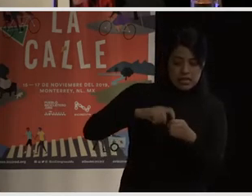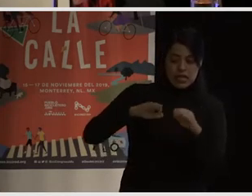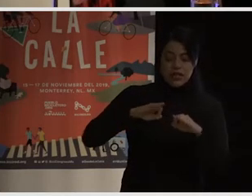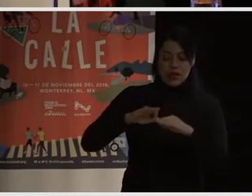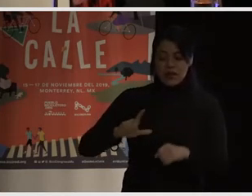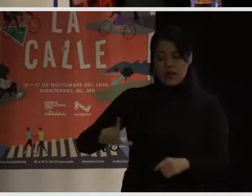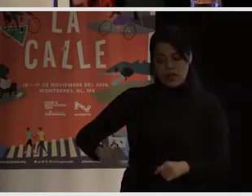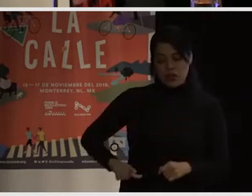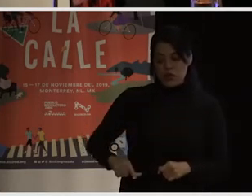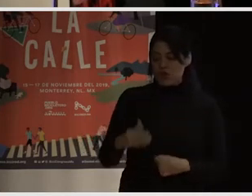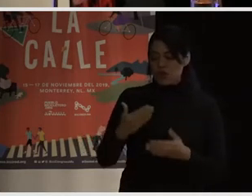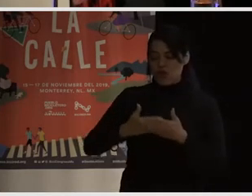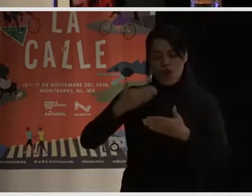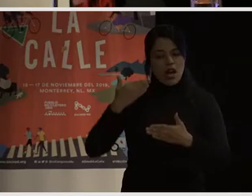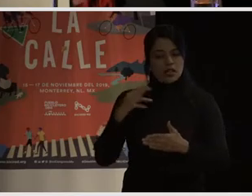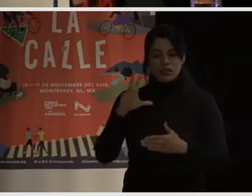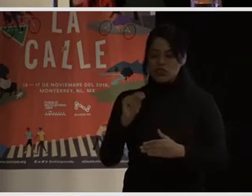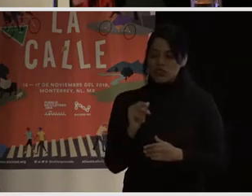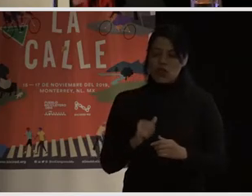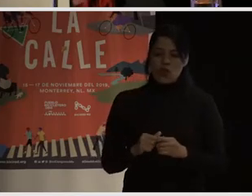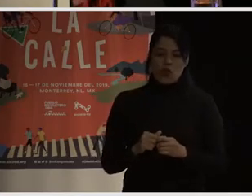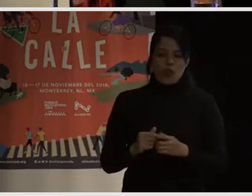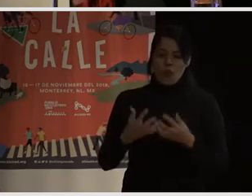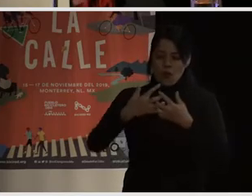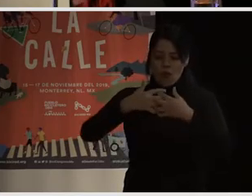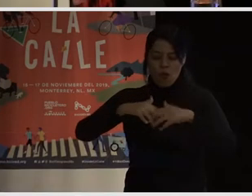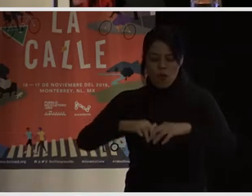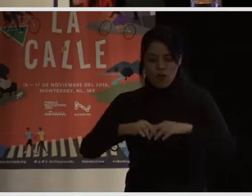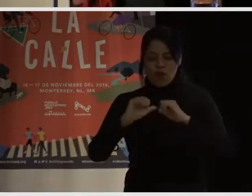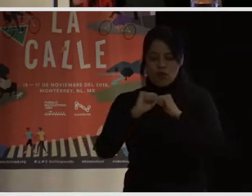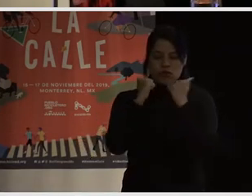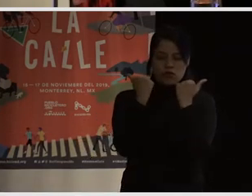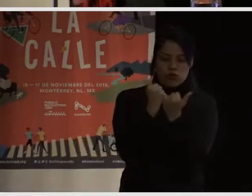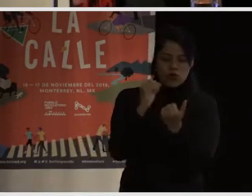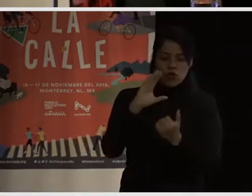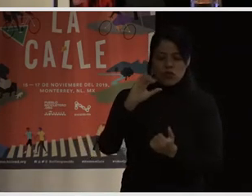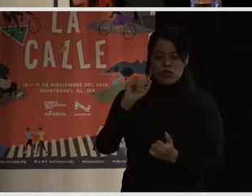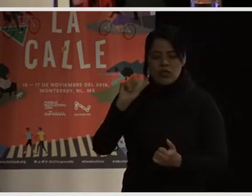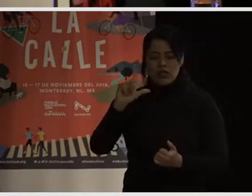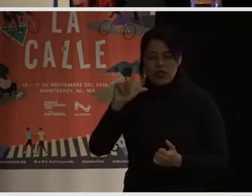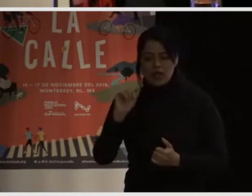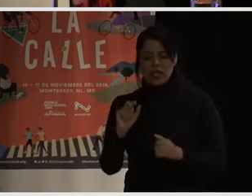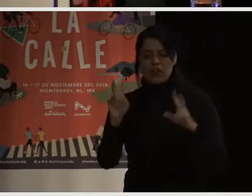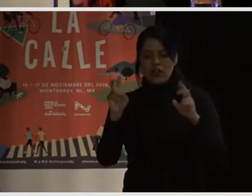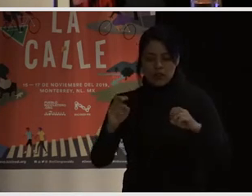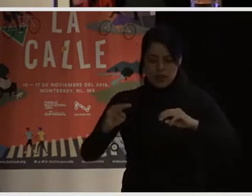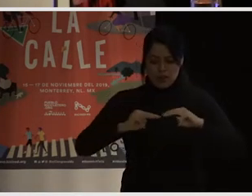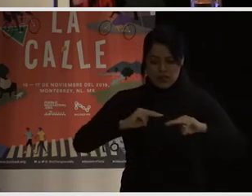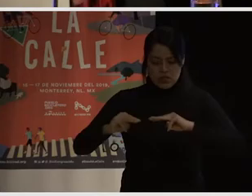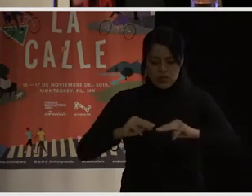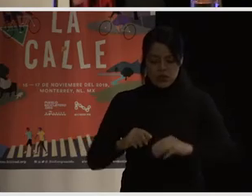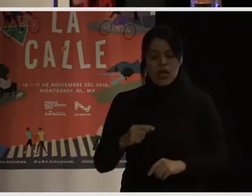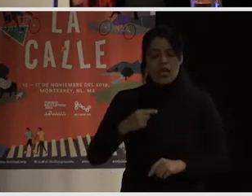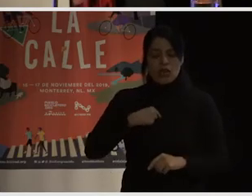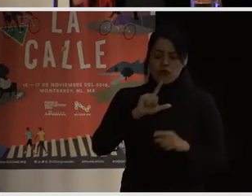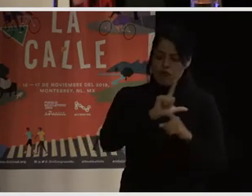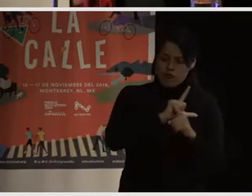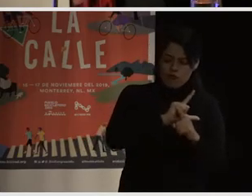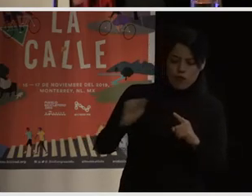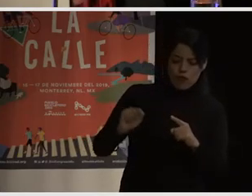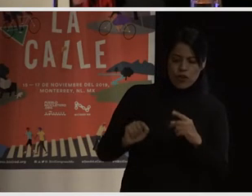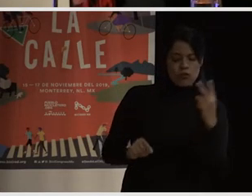organización civil relacionada con el organismo y la movilidad y fuimos precisamente a guadalajara a conocer el caso con mario